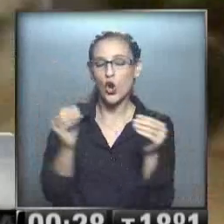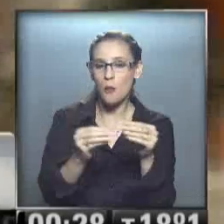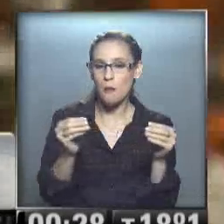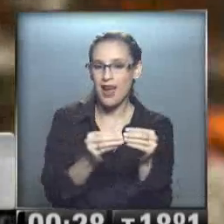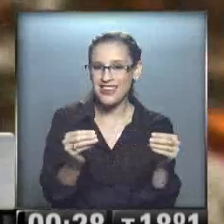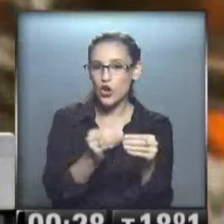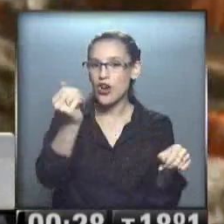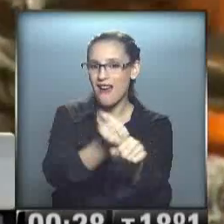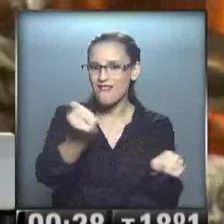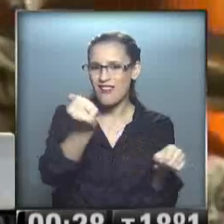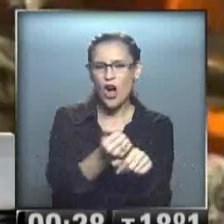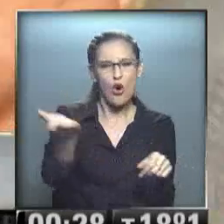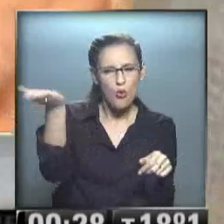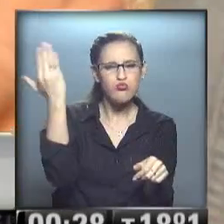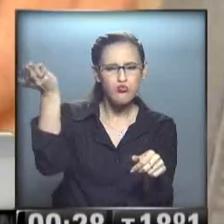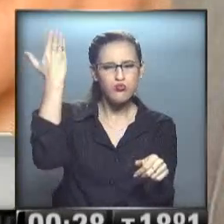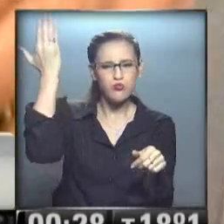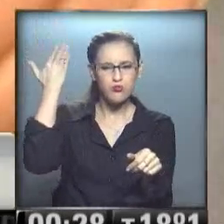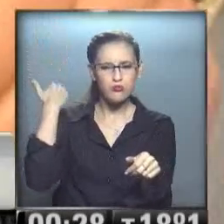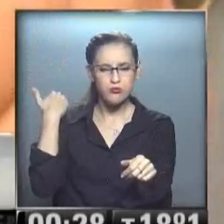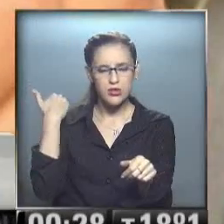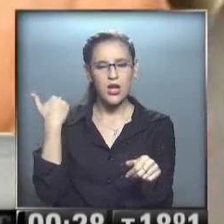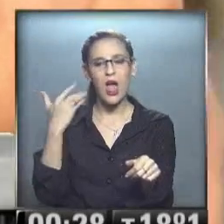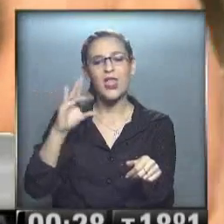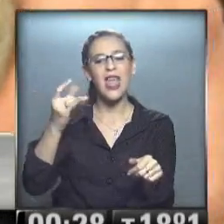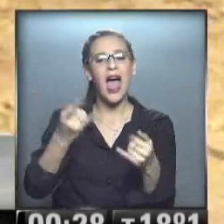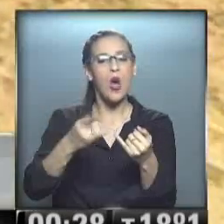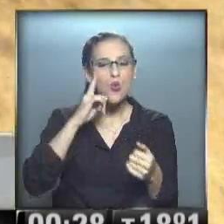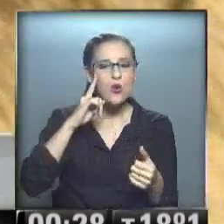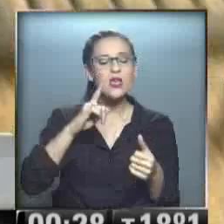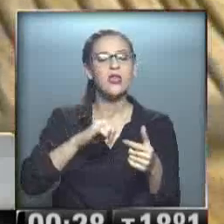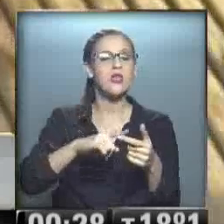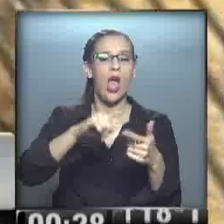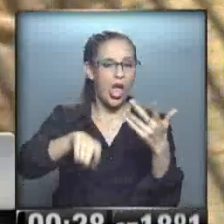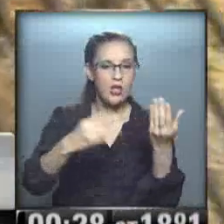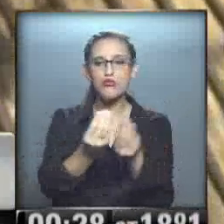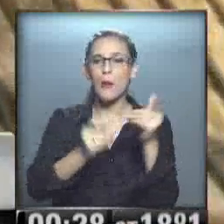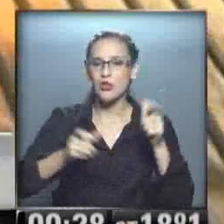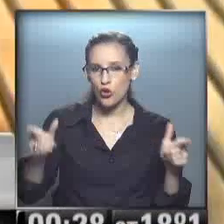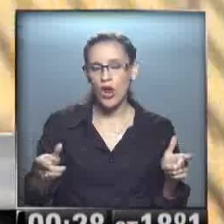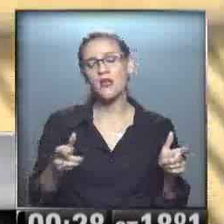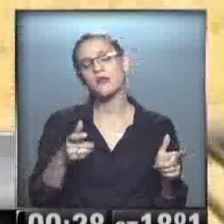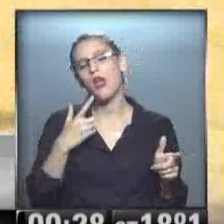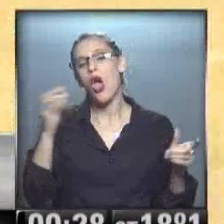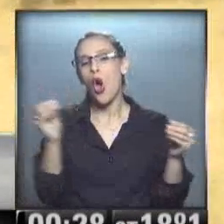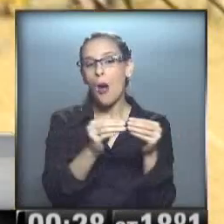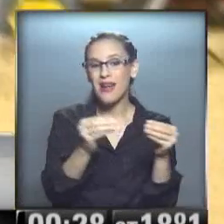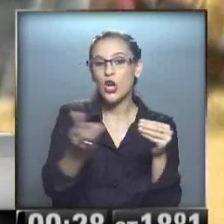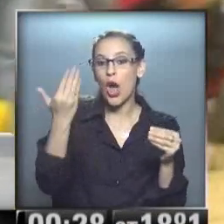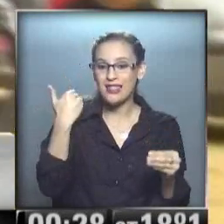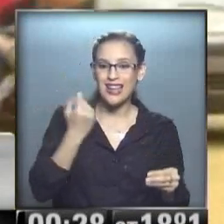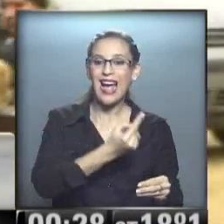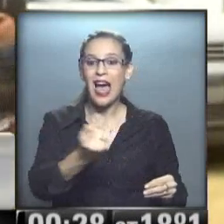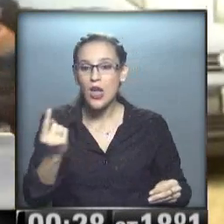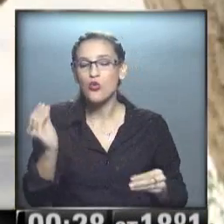mucho tiempo del Indio, que es Sergio Dawi, es Emilio Bucciarelli, es Walter Sidoti, es, cada uno de ellos son parte